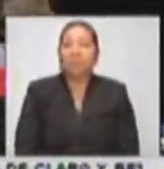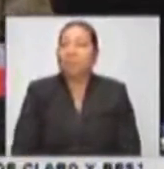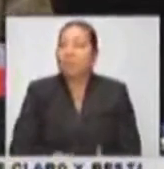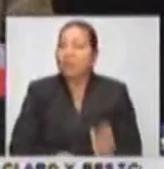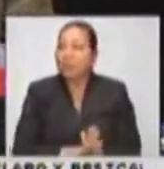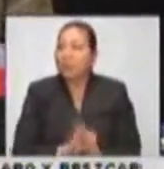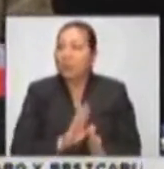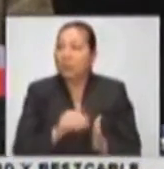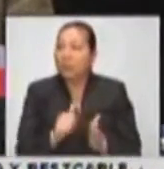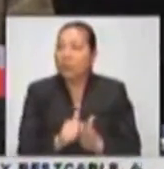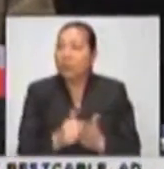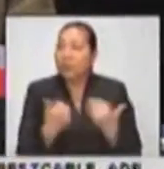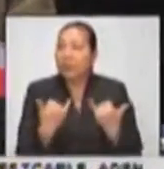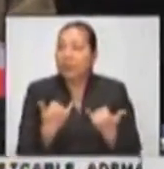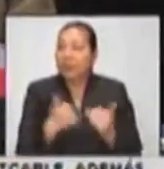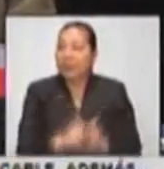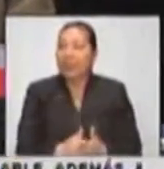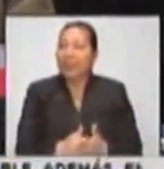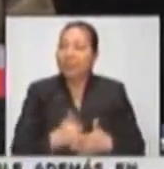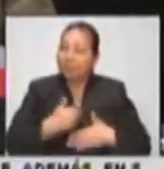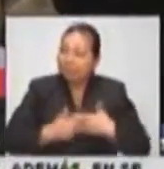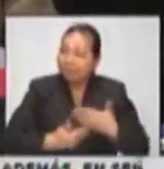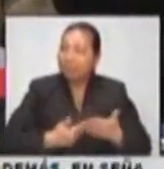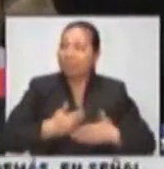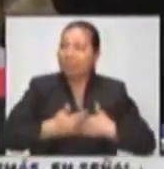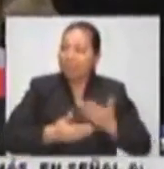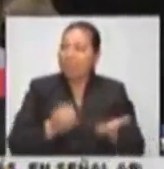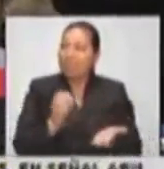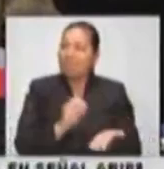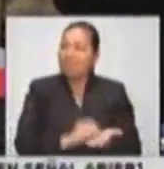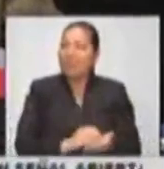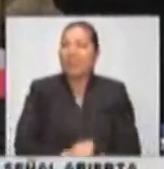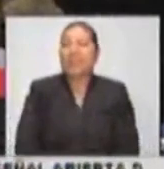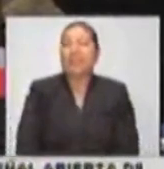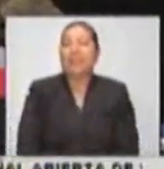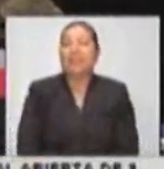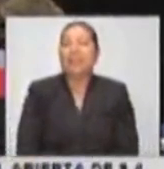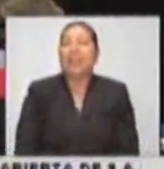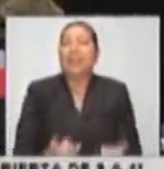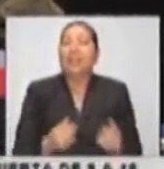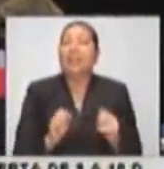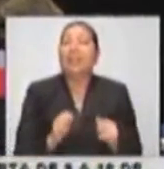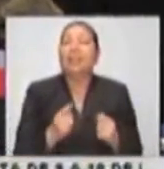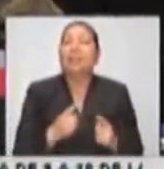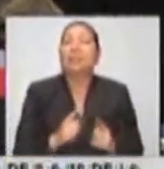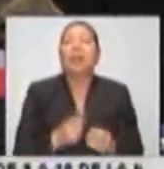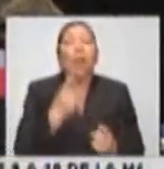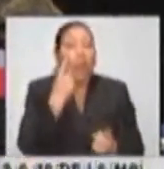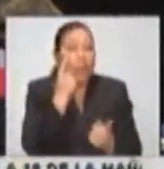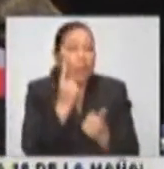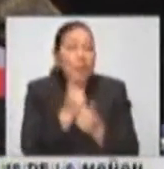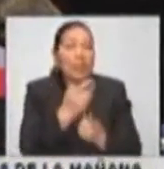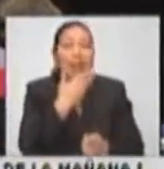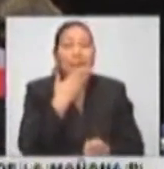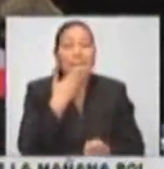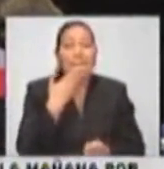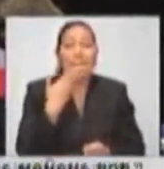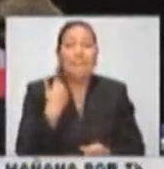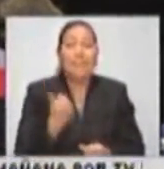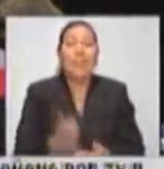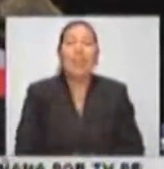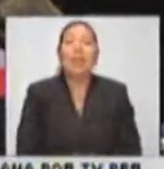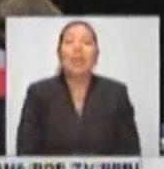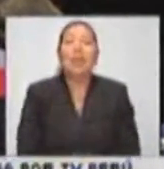compromisos del programa, todo esto ya es, se ha ido haciendo y se continúa haciendo. Eso nos permite, por eso, conocer mejor